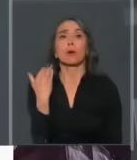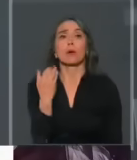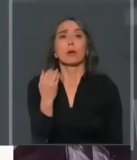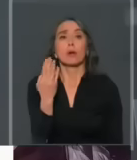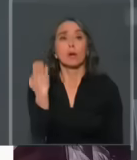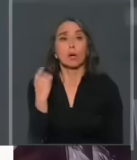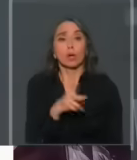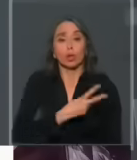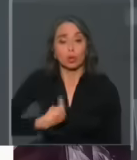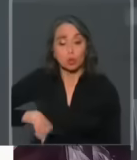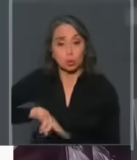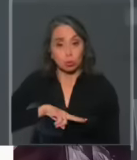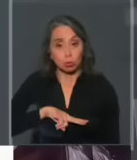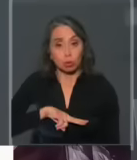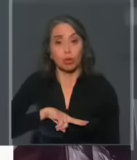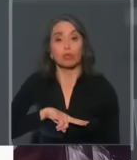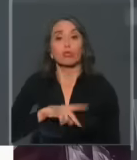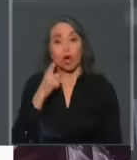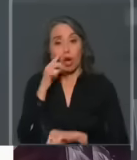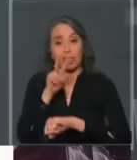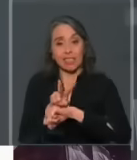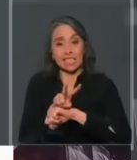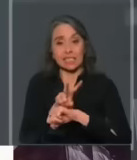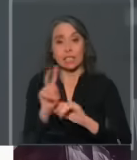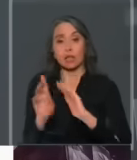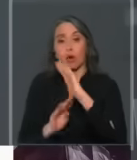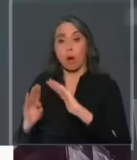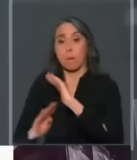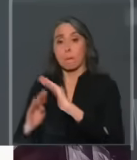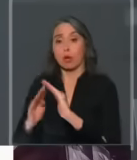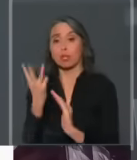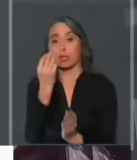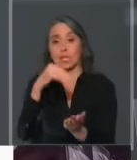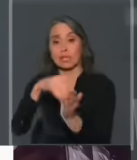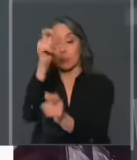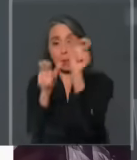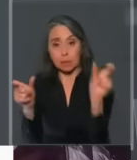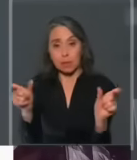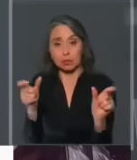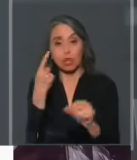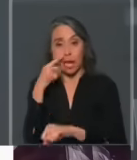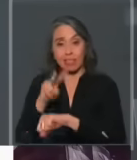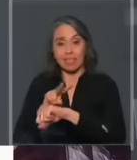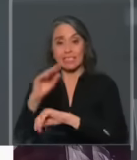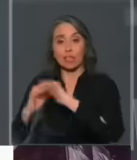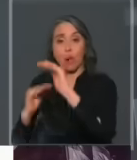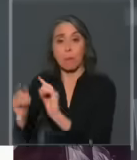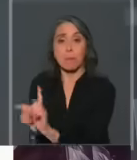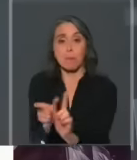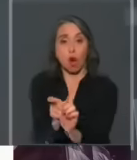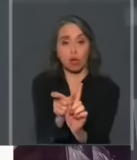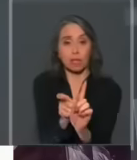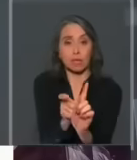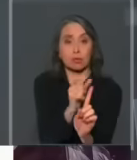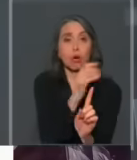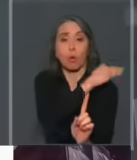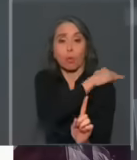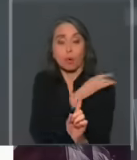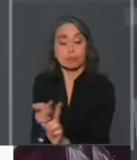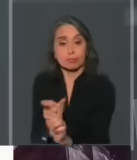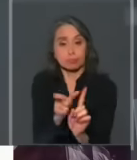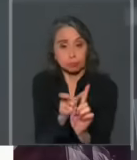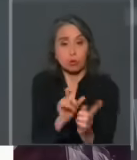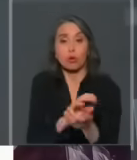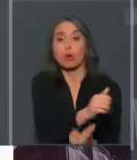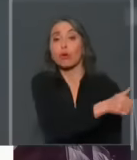el año pasado nosotros tuvimos testigos con protección más de 13.000, testigos de protección, todos esos testigos recibieron su medida de protección, no